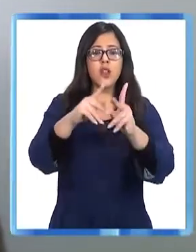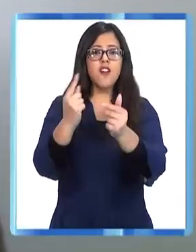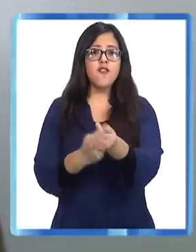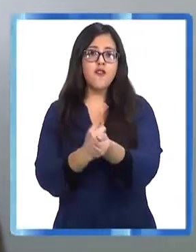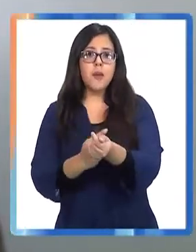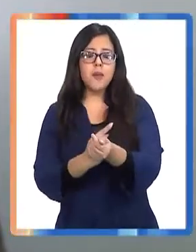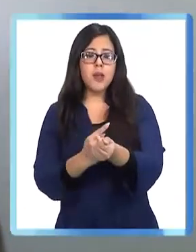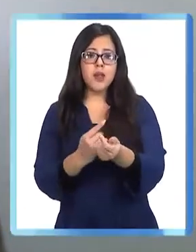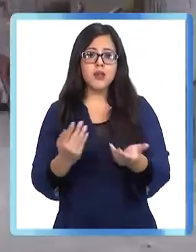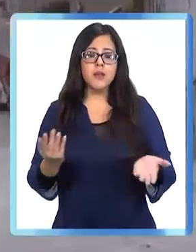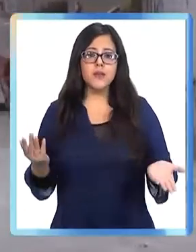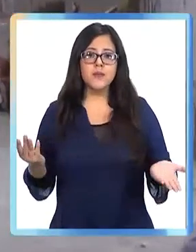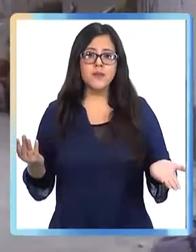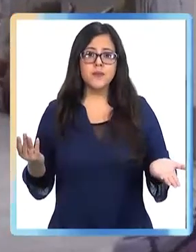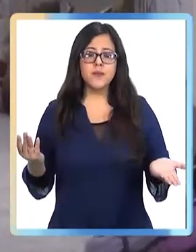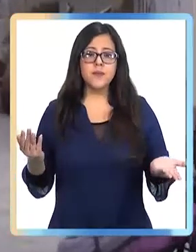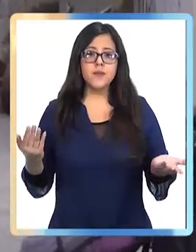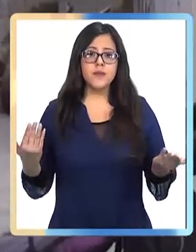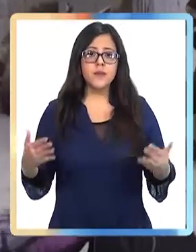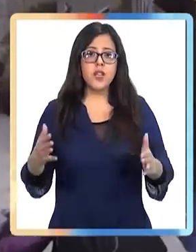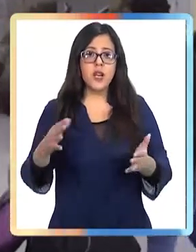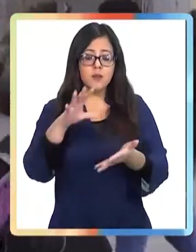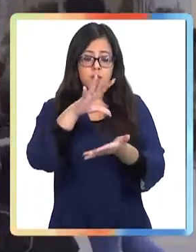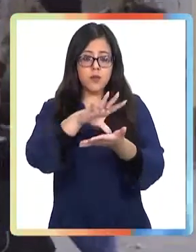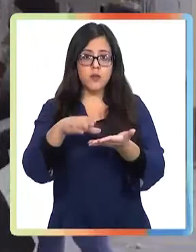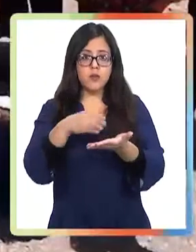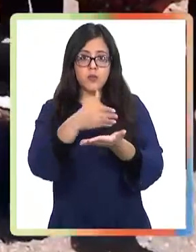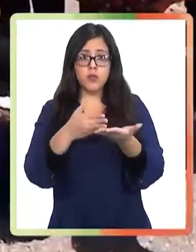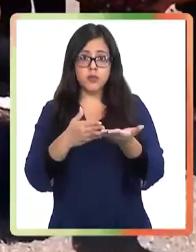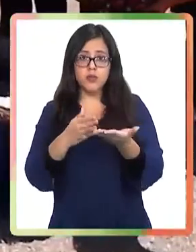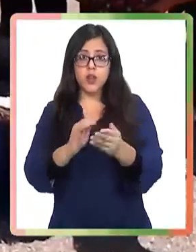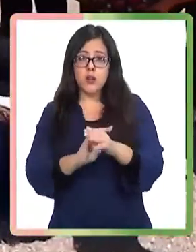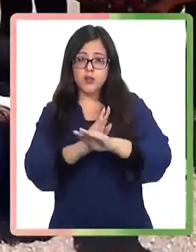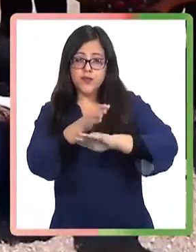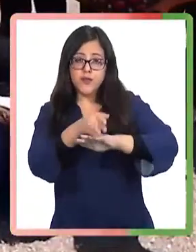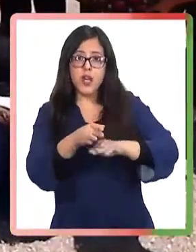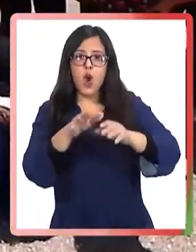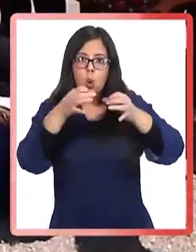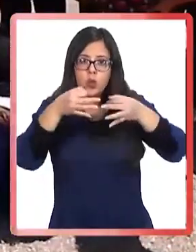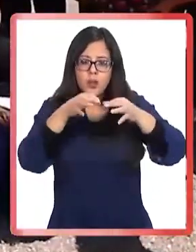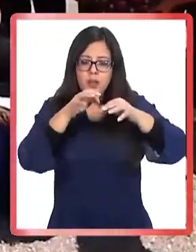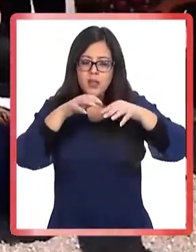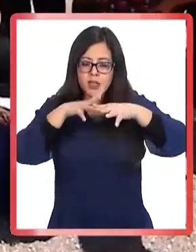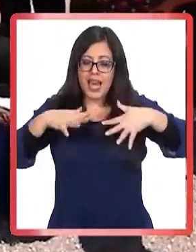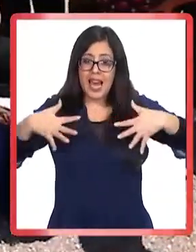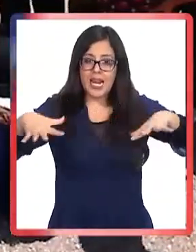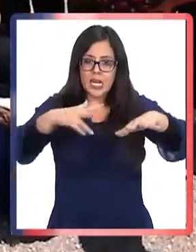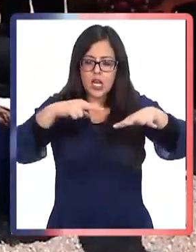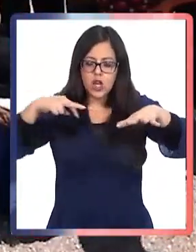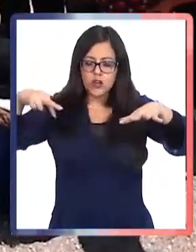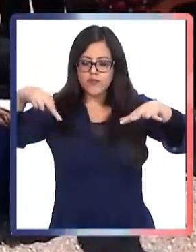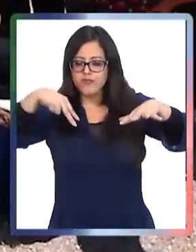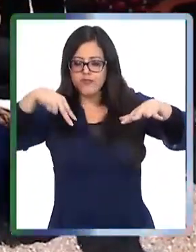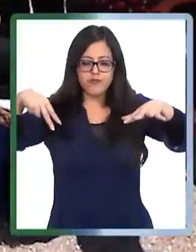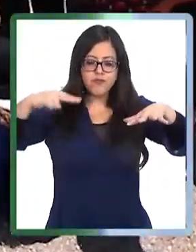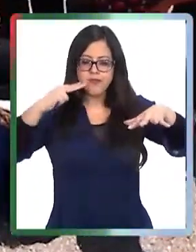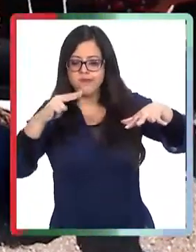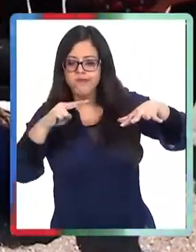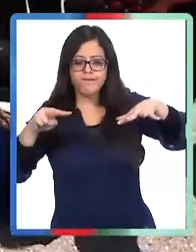aquellas familias que cruzan la frontera por bofedales donde hay muchos ríos, muchos